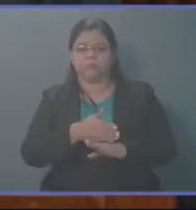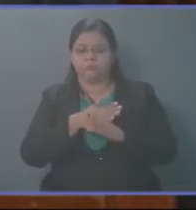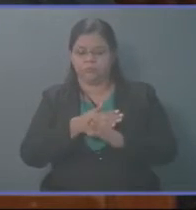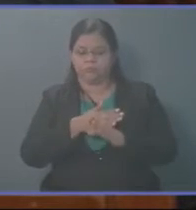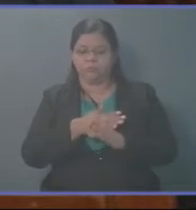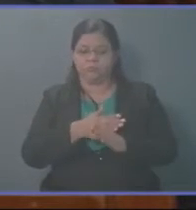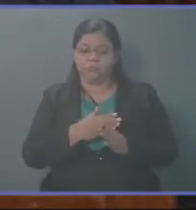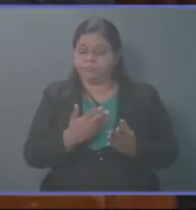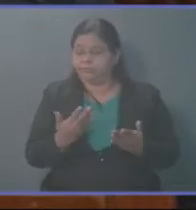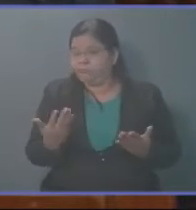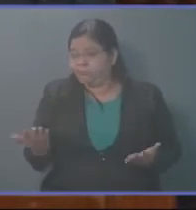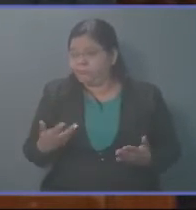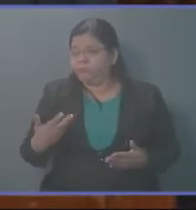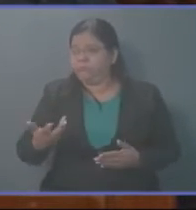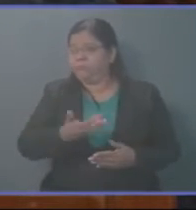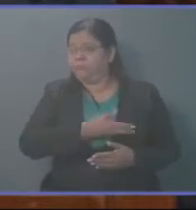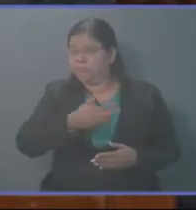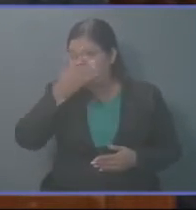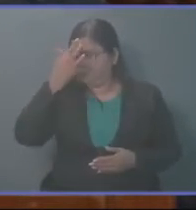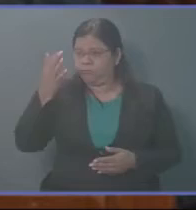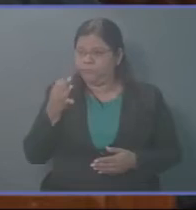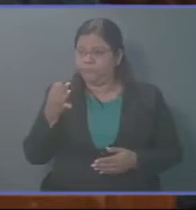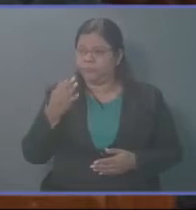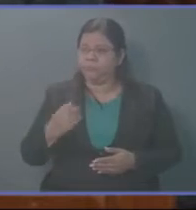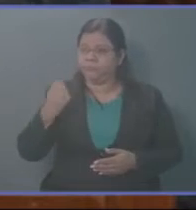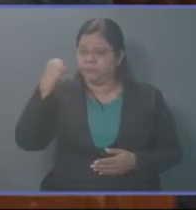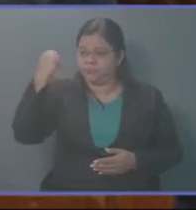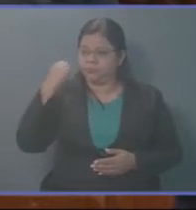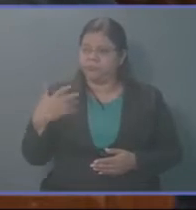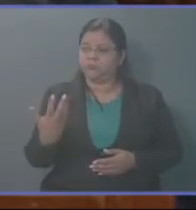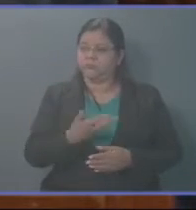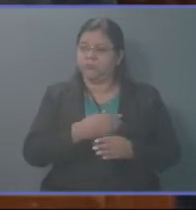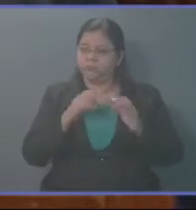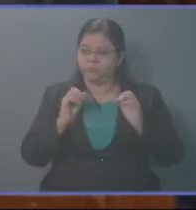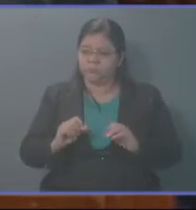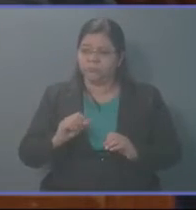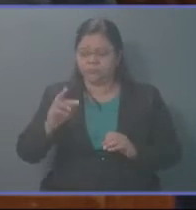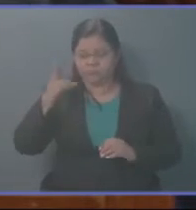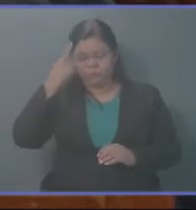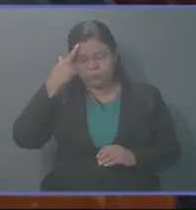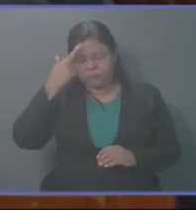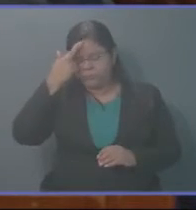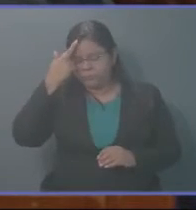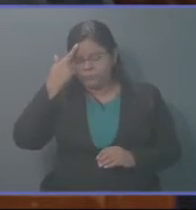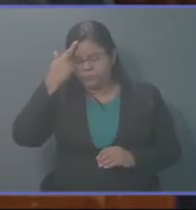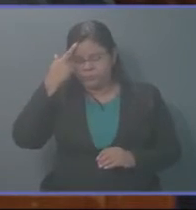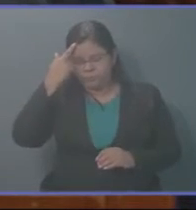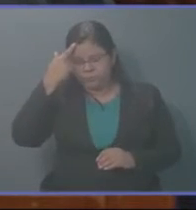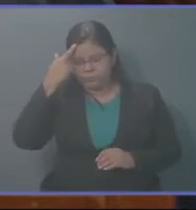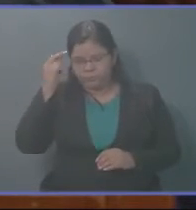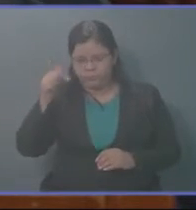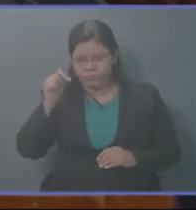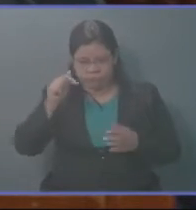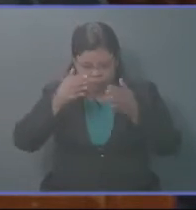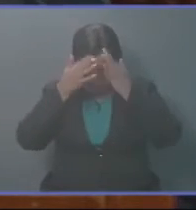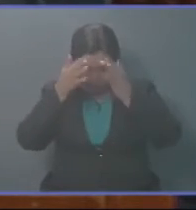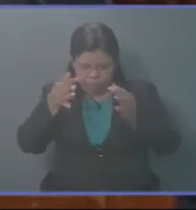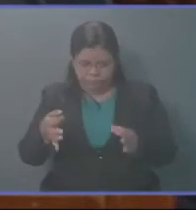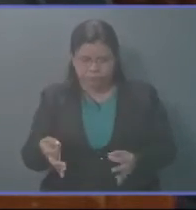Entonces, nosotros creemos que es importante reflexionar sobre las medidas. Y un